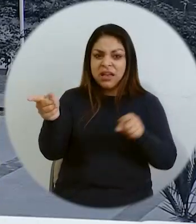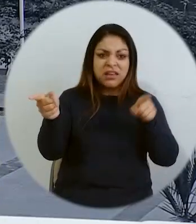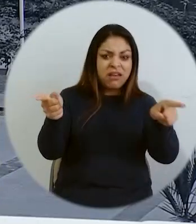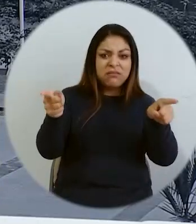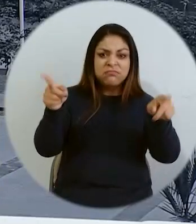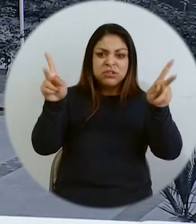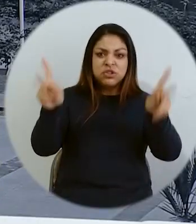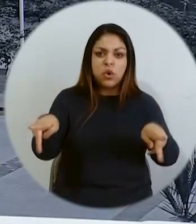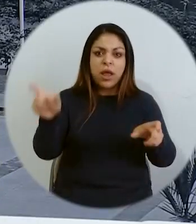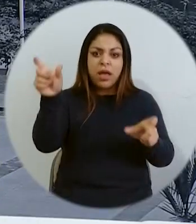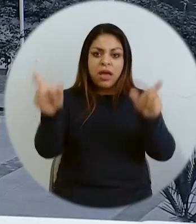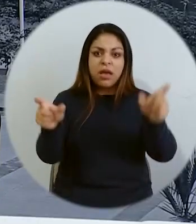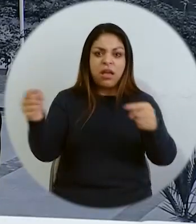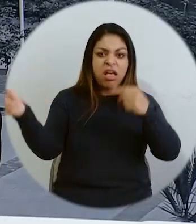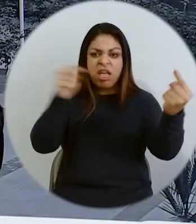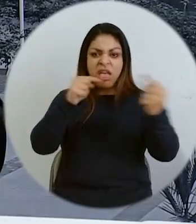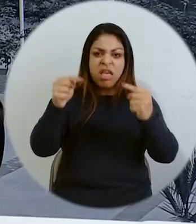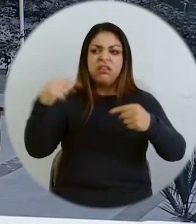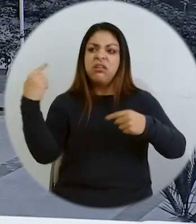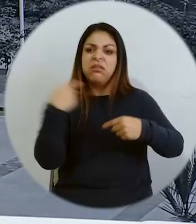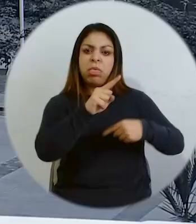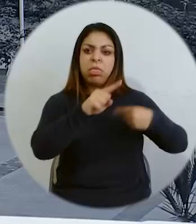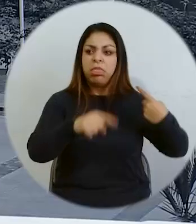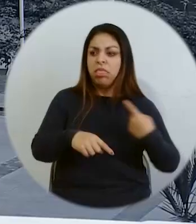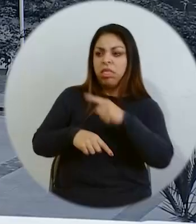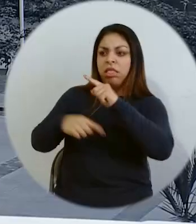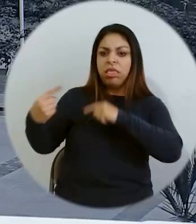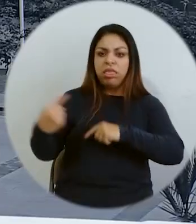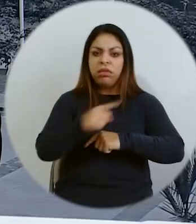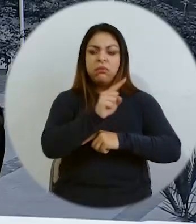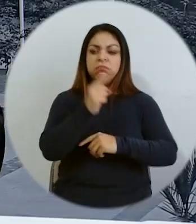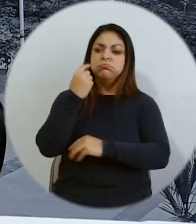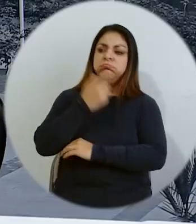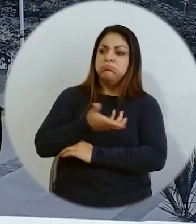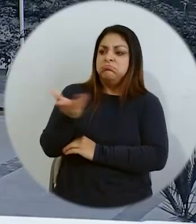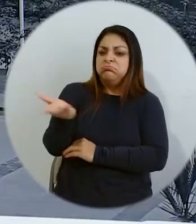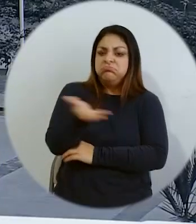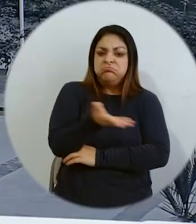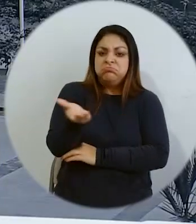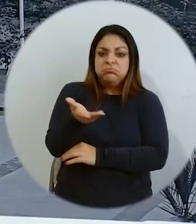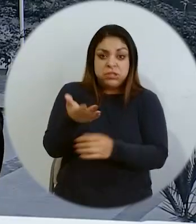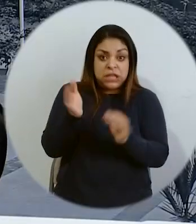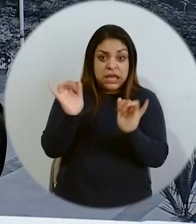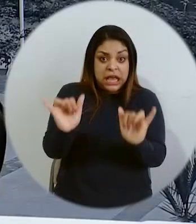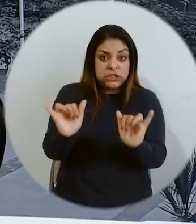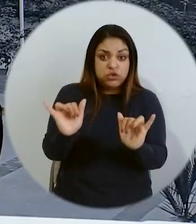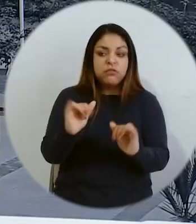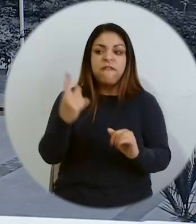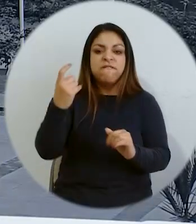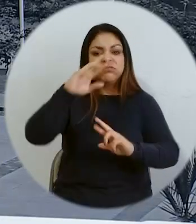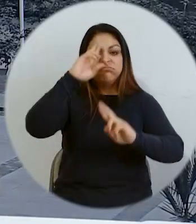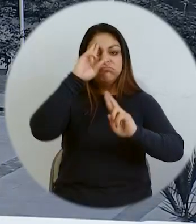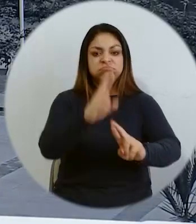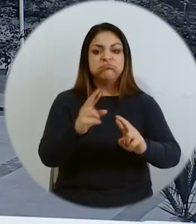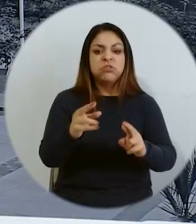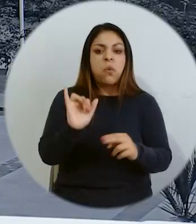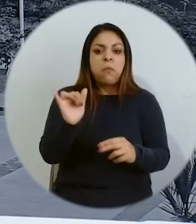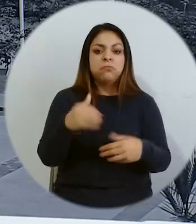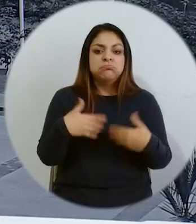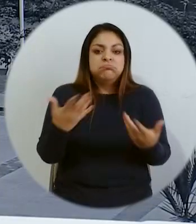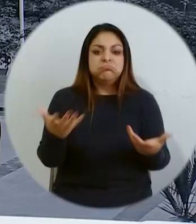problema con otra persona, entonces lo primero que hago es insultarla, lo primero que hago es ofenderla, lo primero que hago es faltarle el